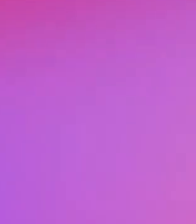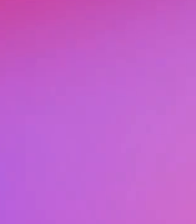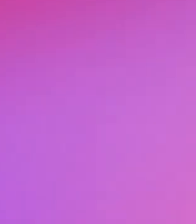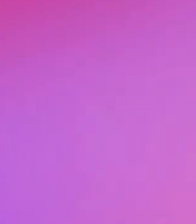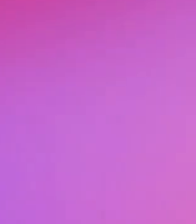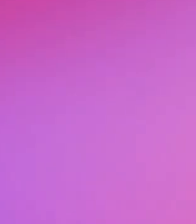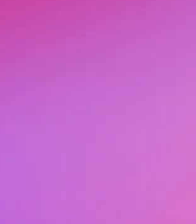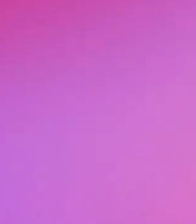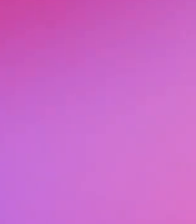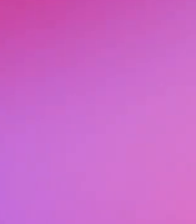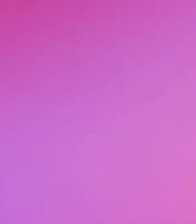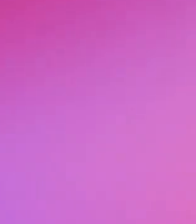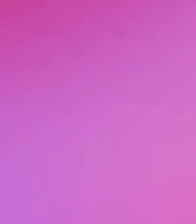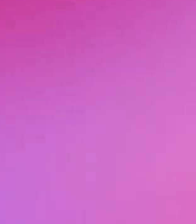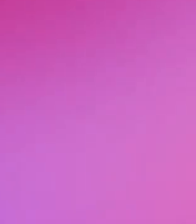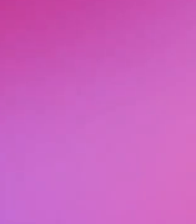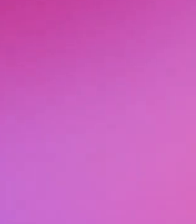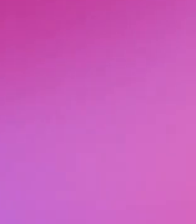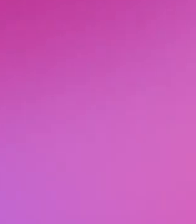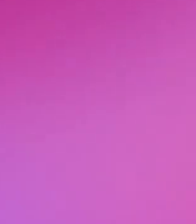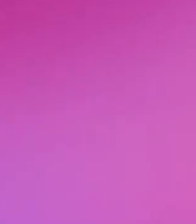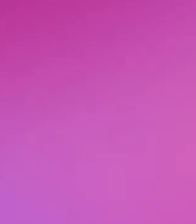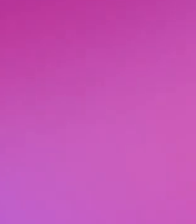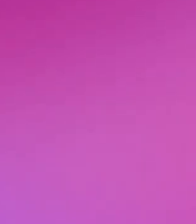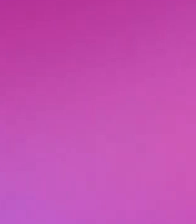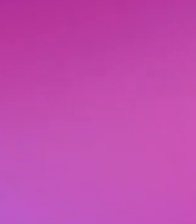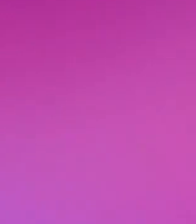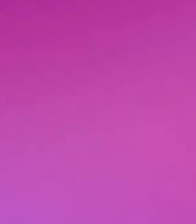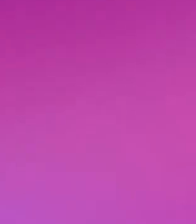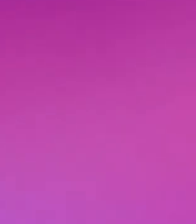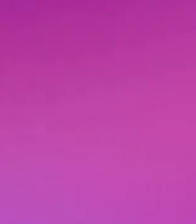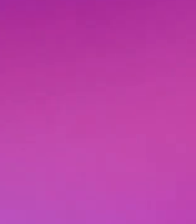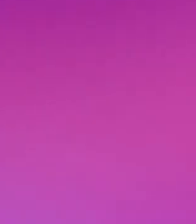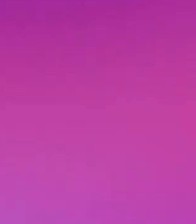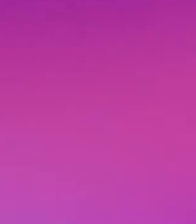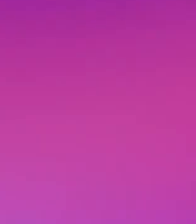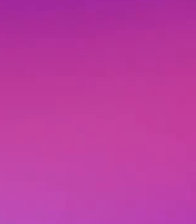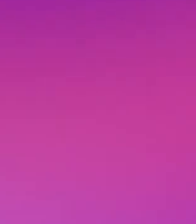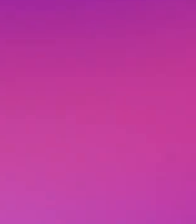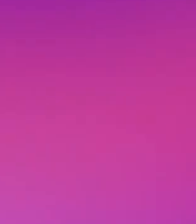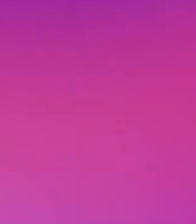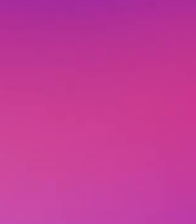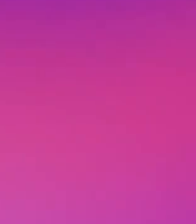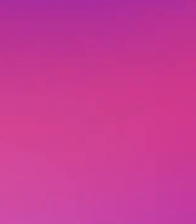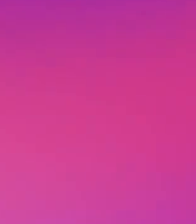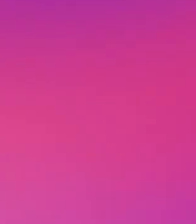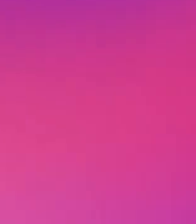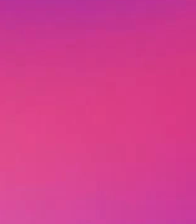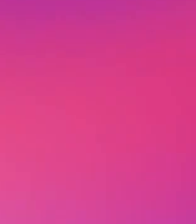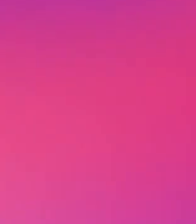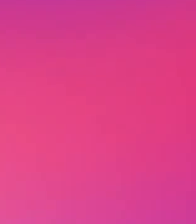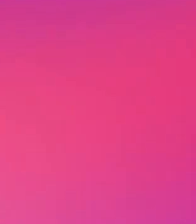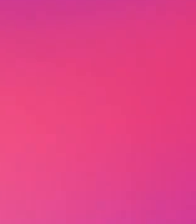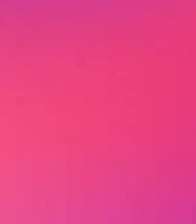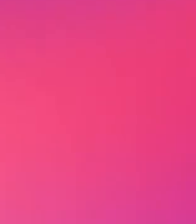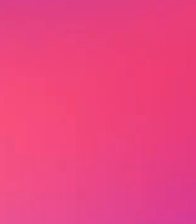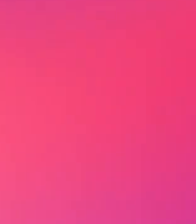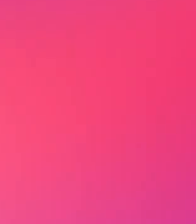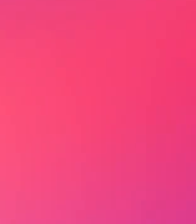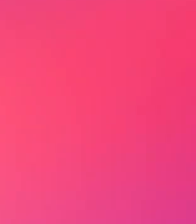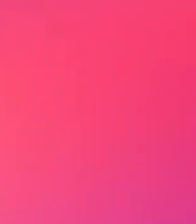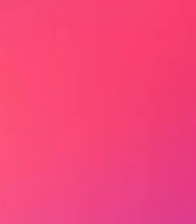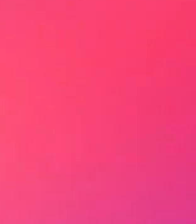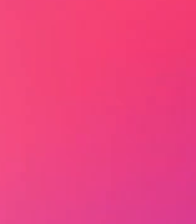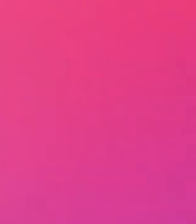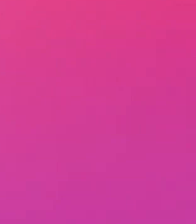consultar los libros de texto en versión digital recuerda que los puedes encontrar en la página conaliteg punto ce punto